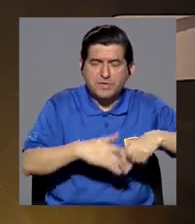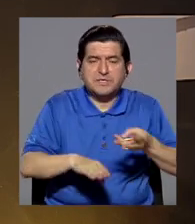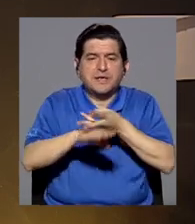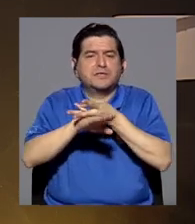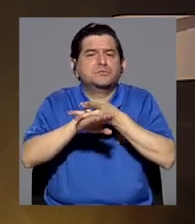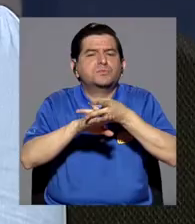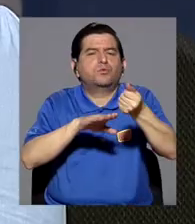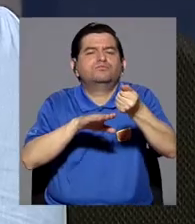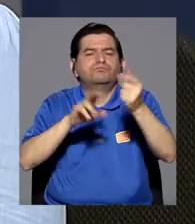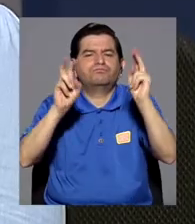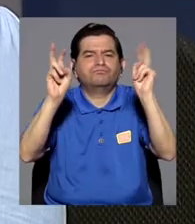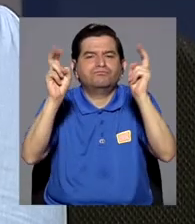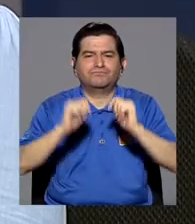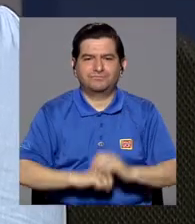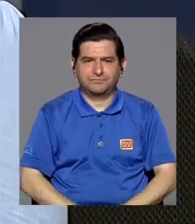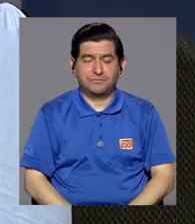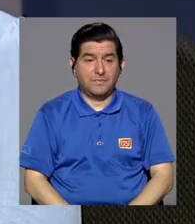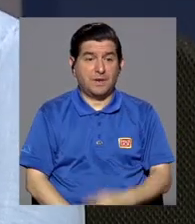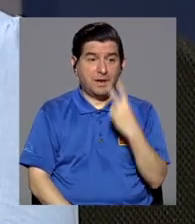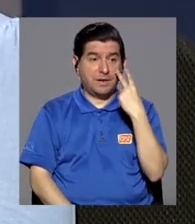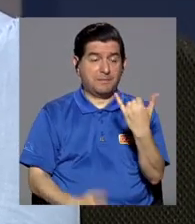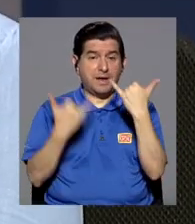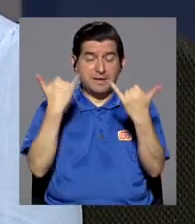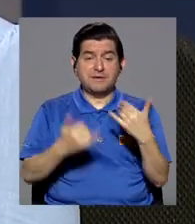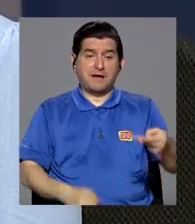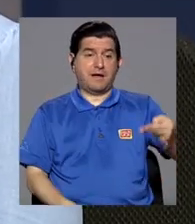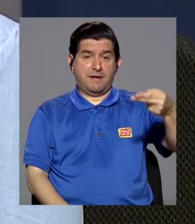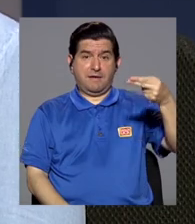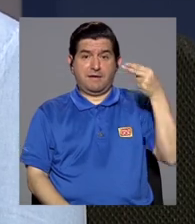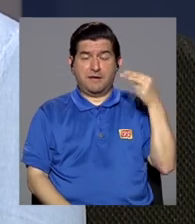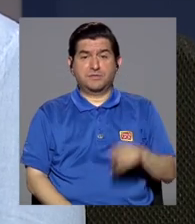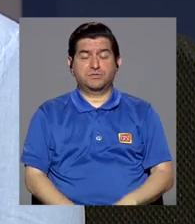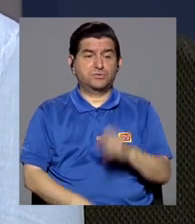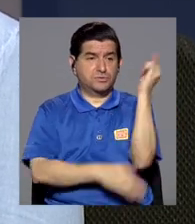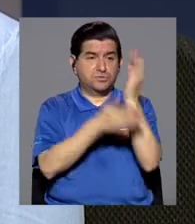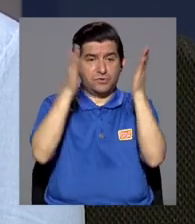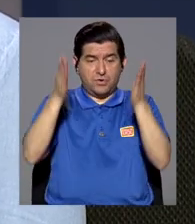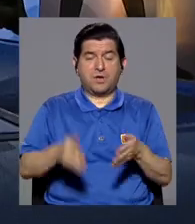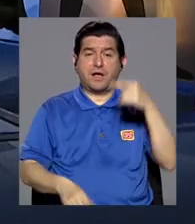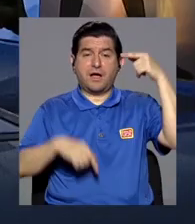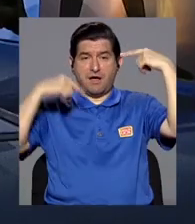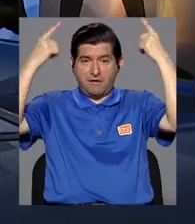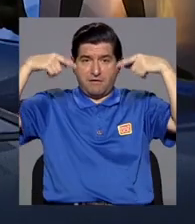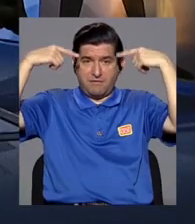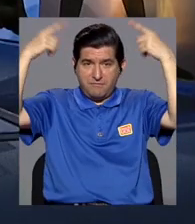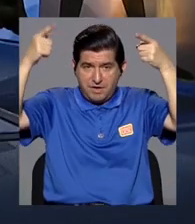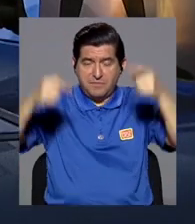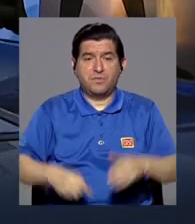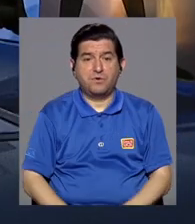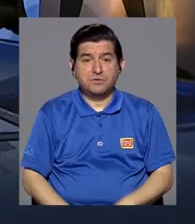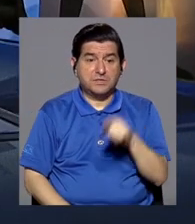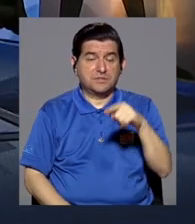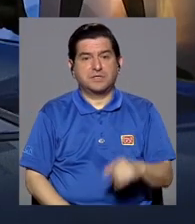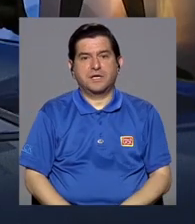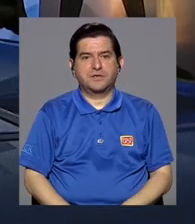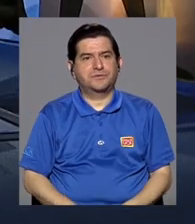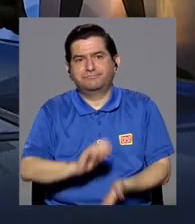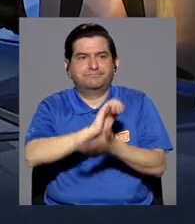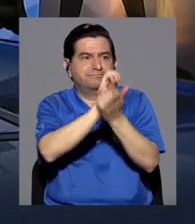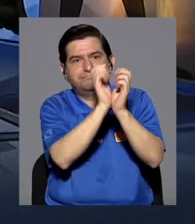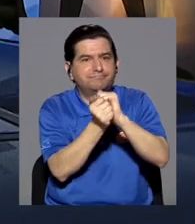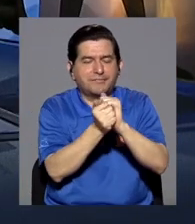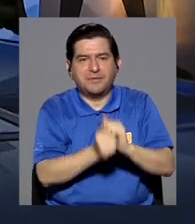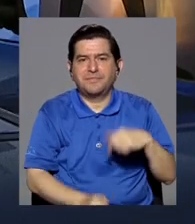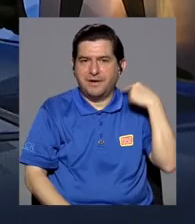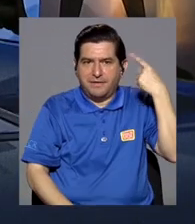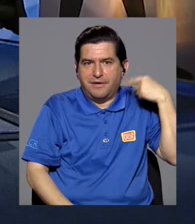sanación que hemos visto a lo largo de la historia como algunos artistas famosos han rayado más bien en la locura y